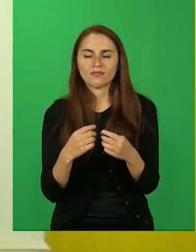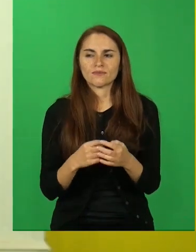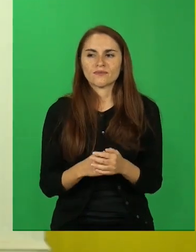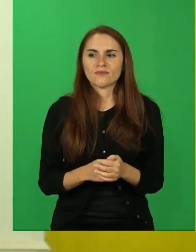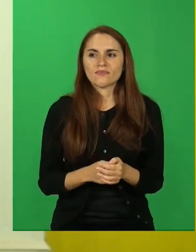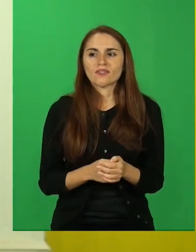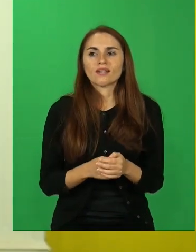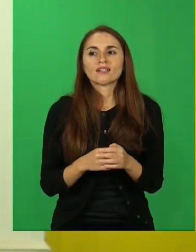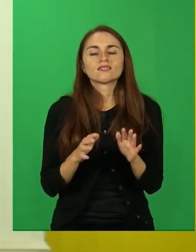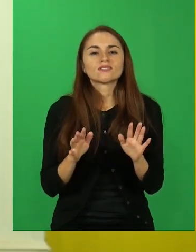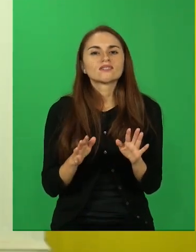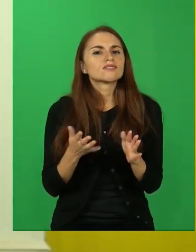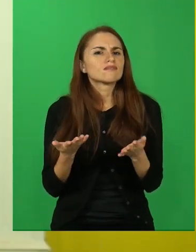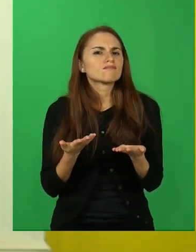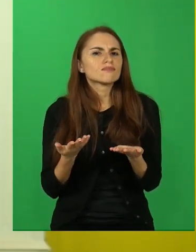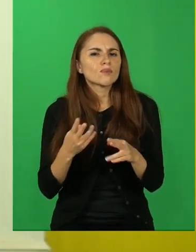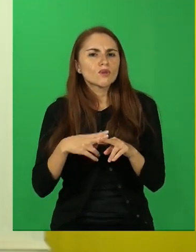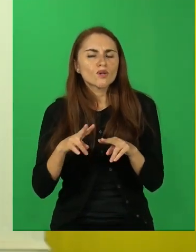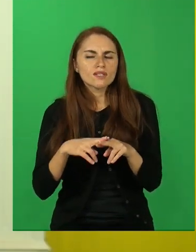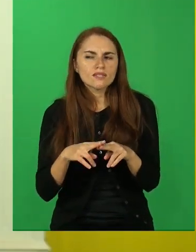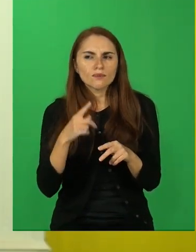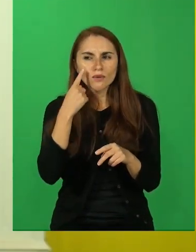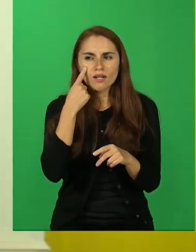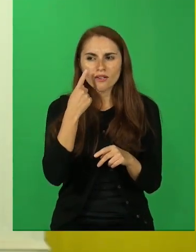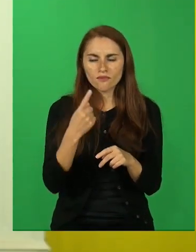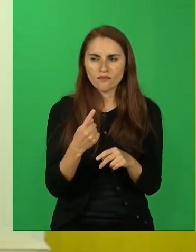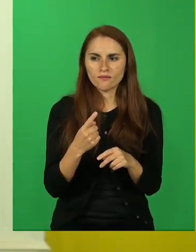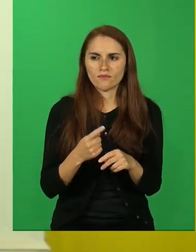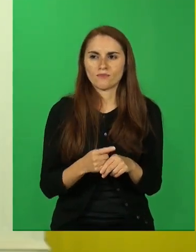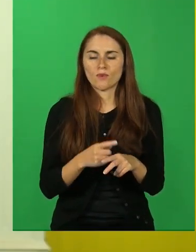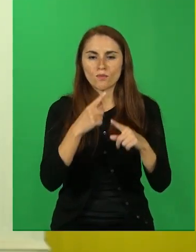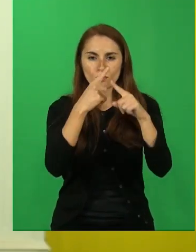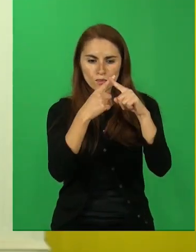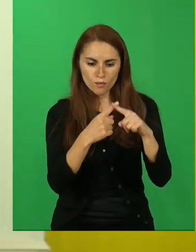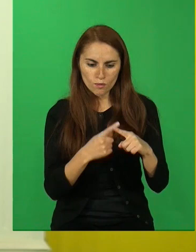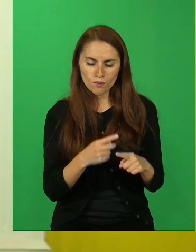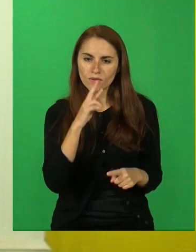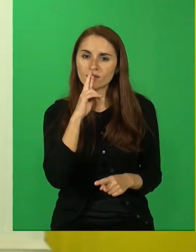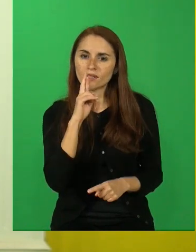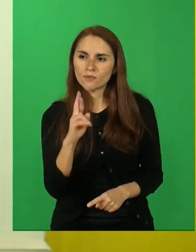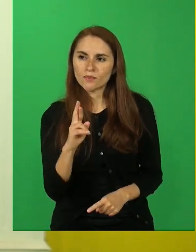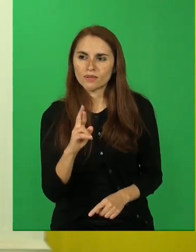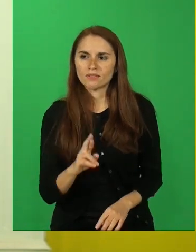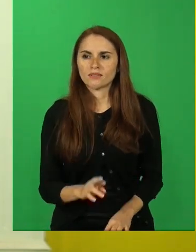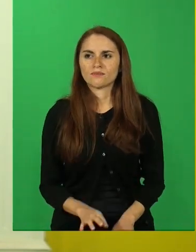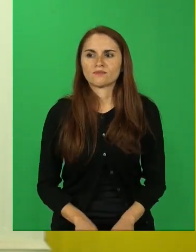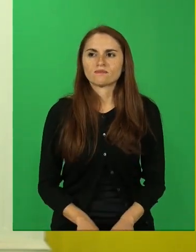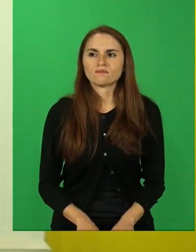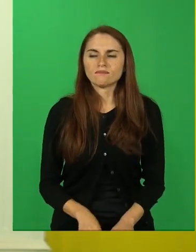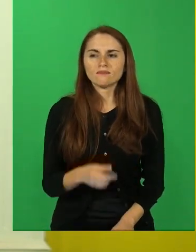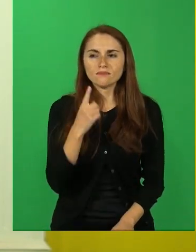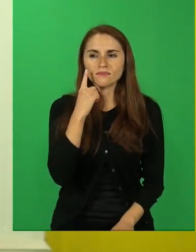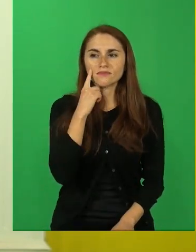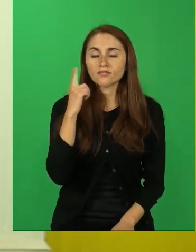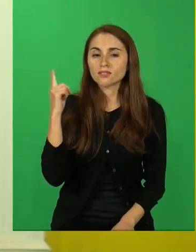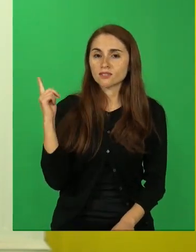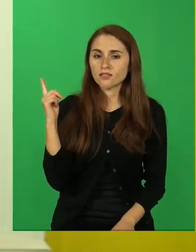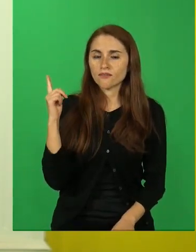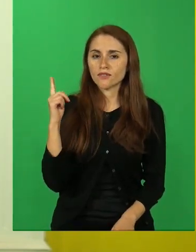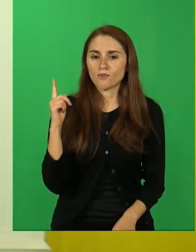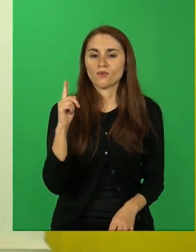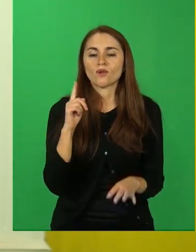sucesivamente. Lo hacemos entonces y calculamos los múltiplos de 2. Veamos entonces qué es lo que obtenemos con los